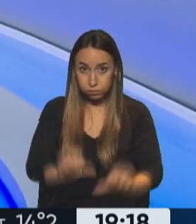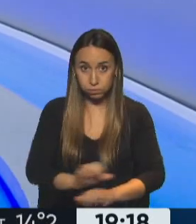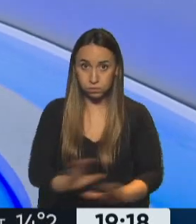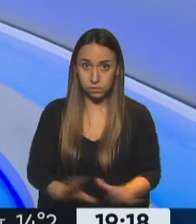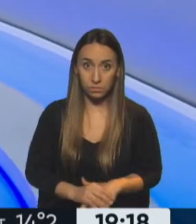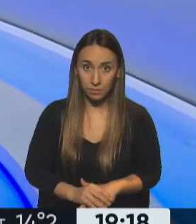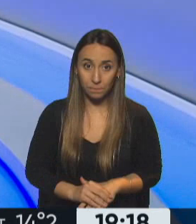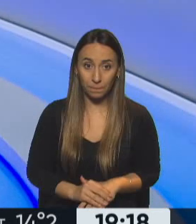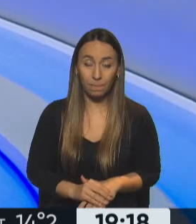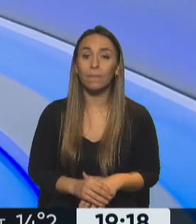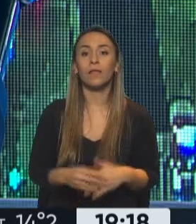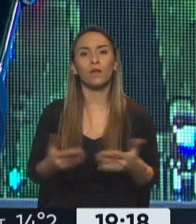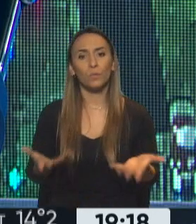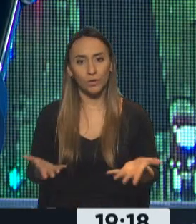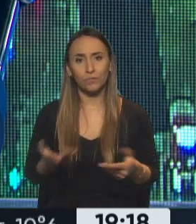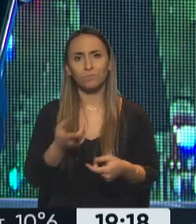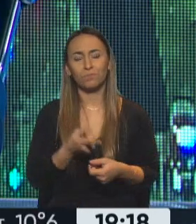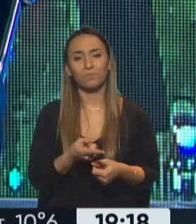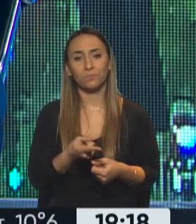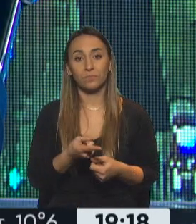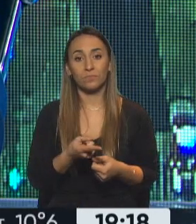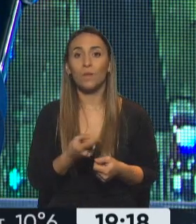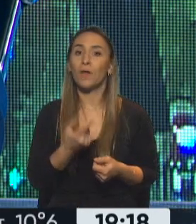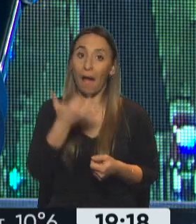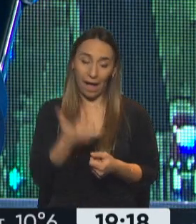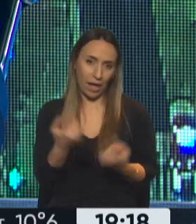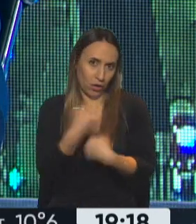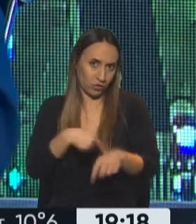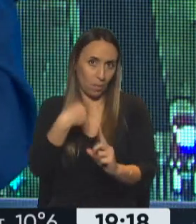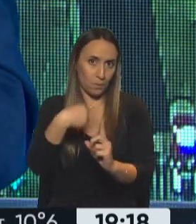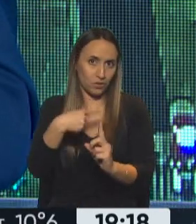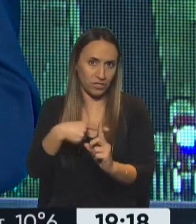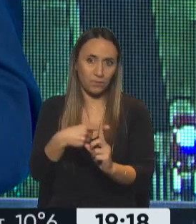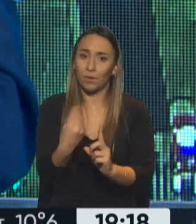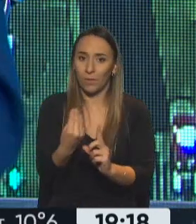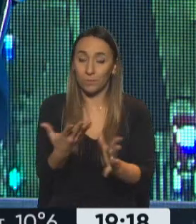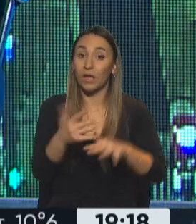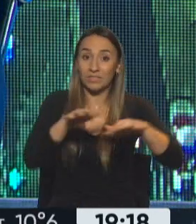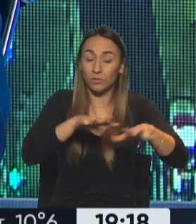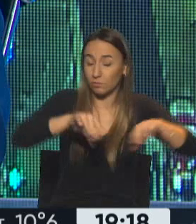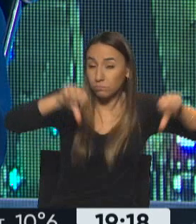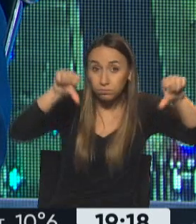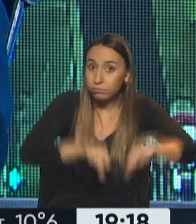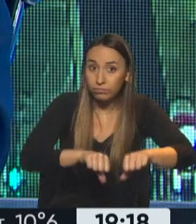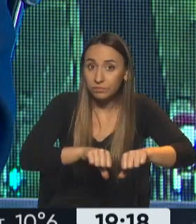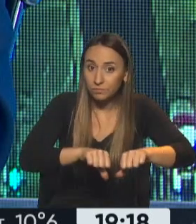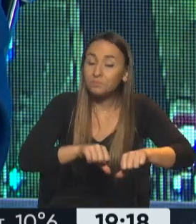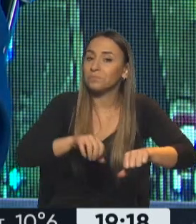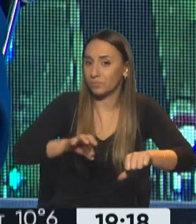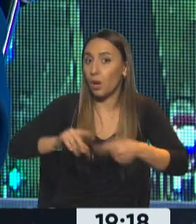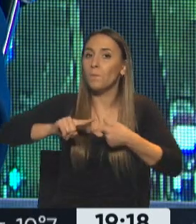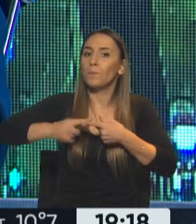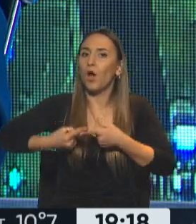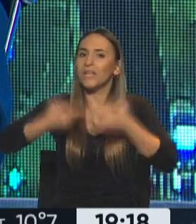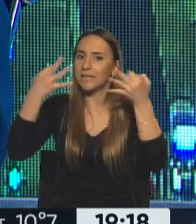tenés? Bueno, ¿qué hubo allá a favor? Ante la magnitud del problema, la política con